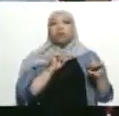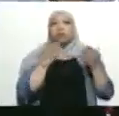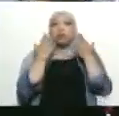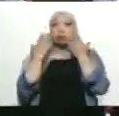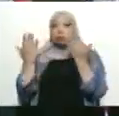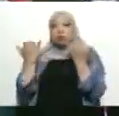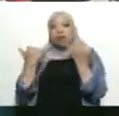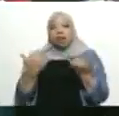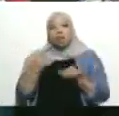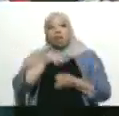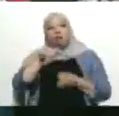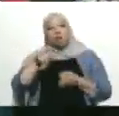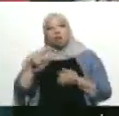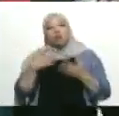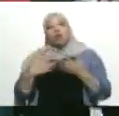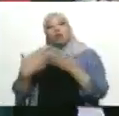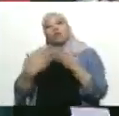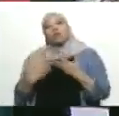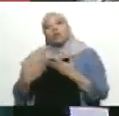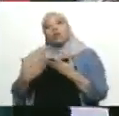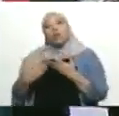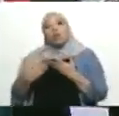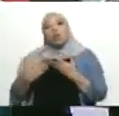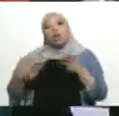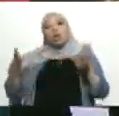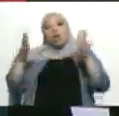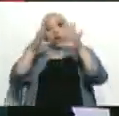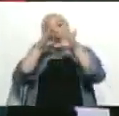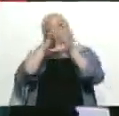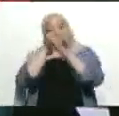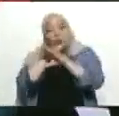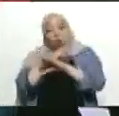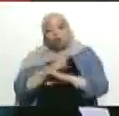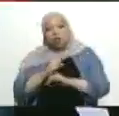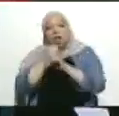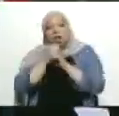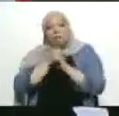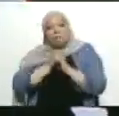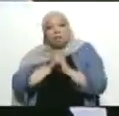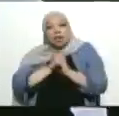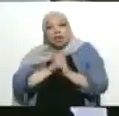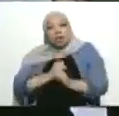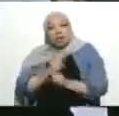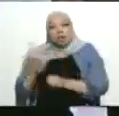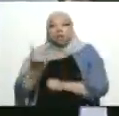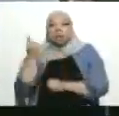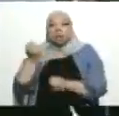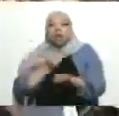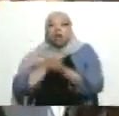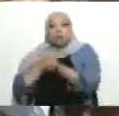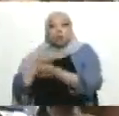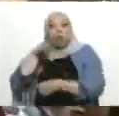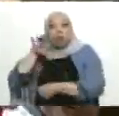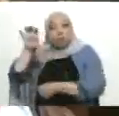aquí estuvieron día y noche sin esperar nada a cambio, sobreviviendo solo por el amor a la patria.